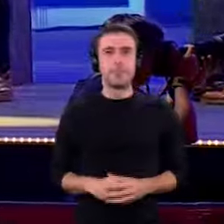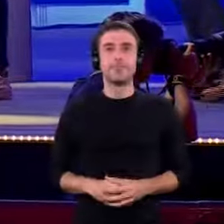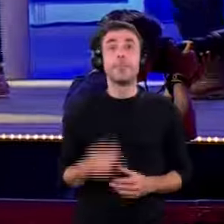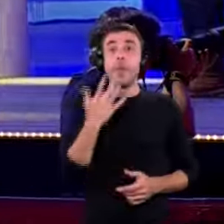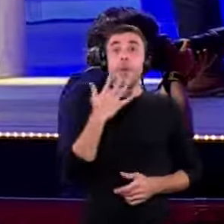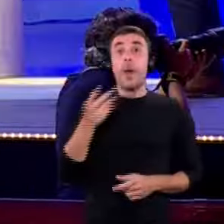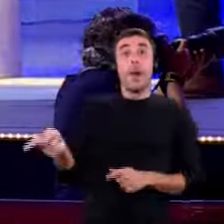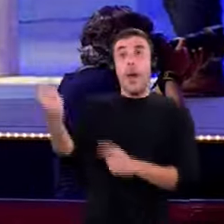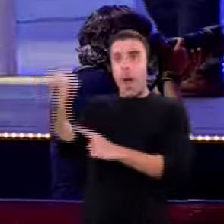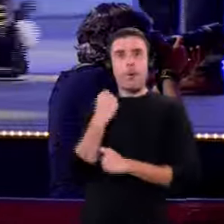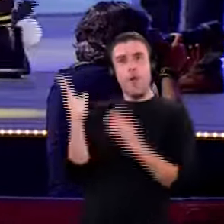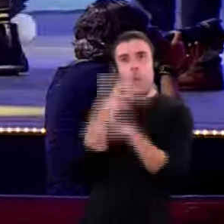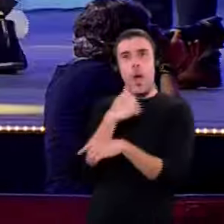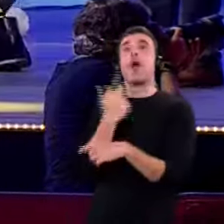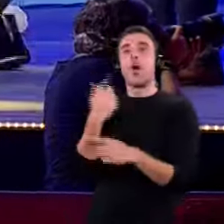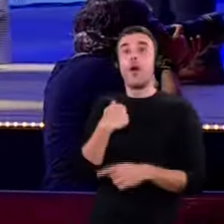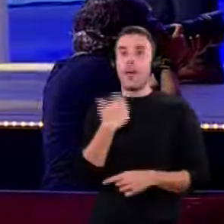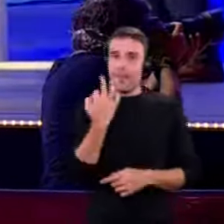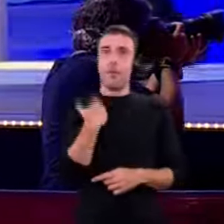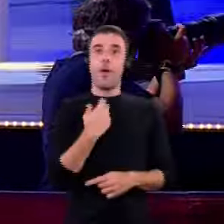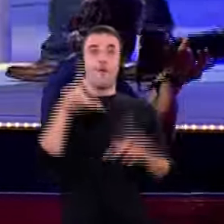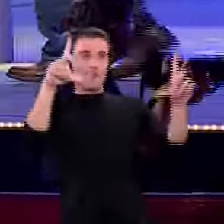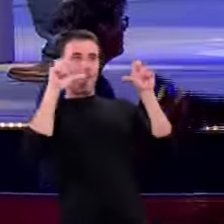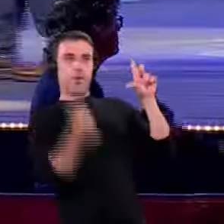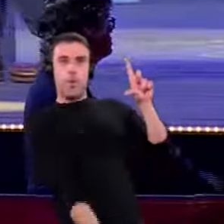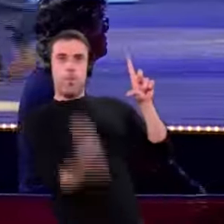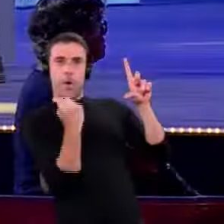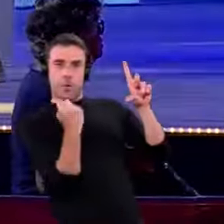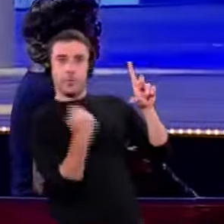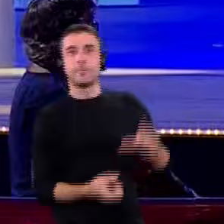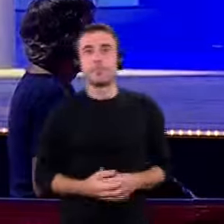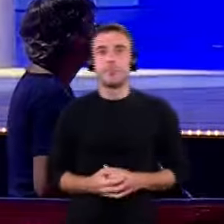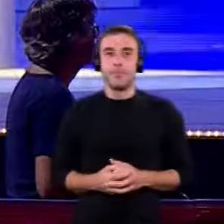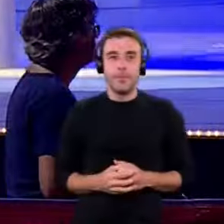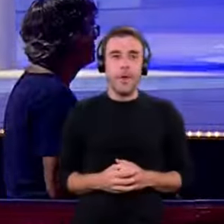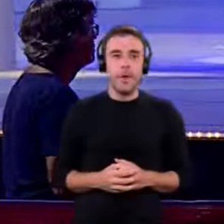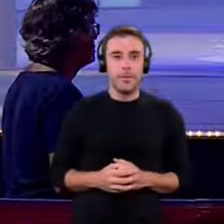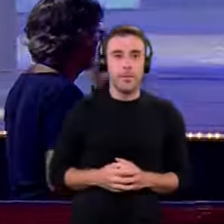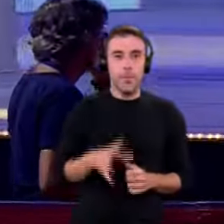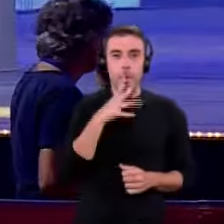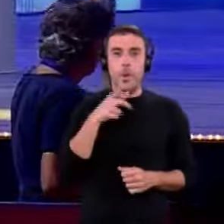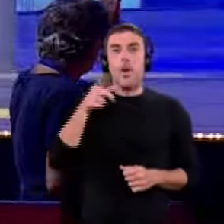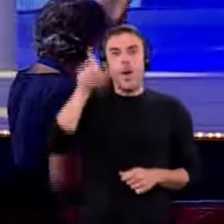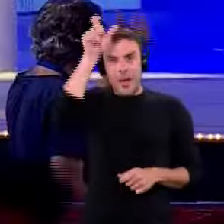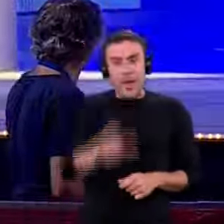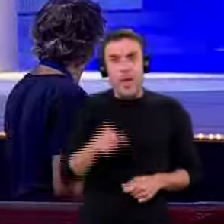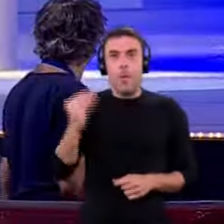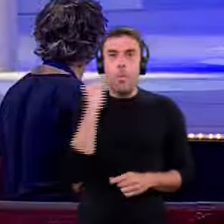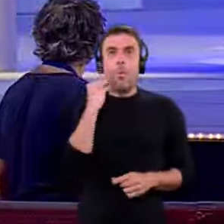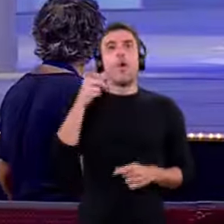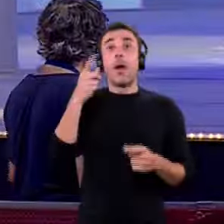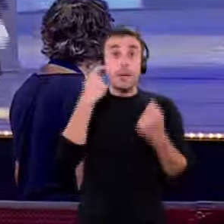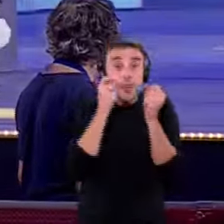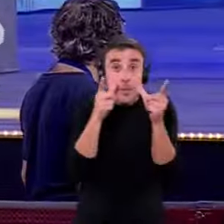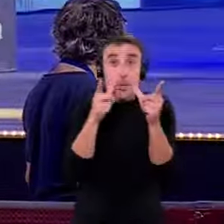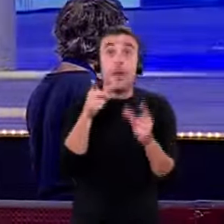a los que no me apoyan. Tú sales la foto con una gran polla. Porque en Santa Cruz mucho me dice falla. No seas capullo, a ver si te enteras.